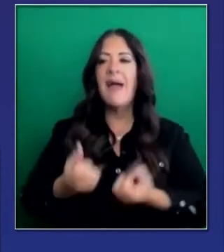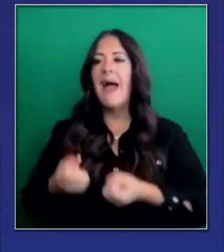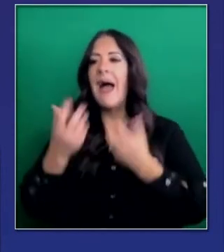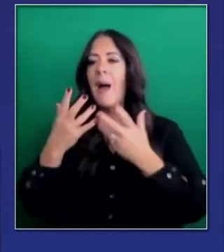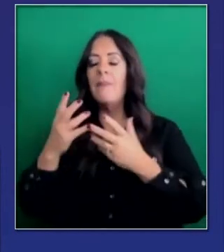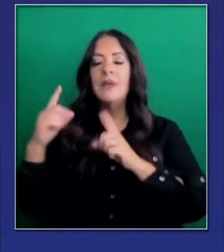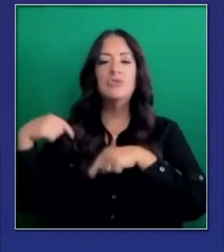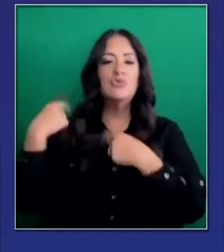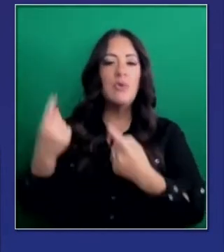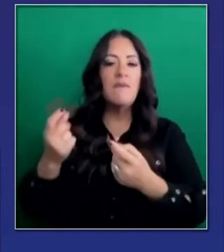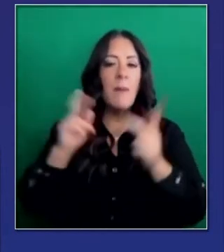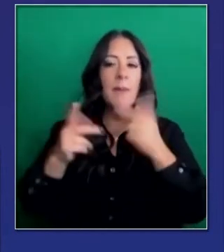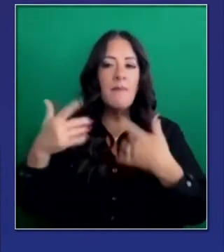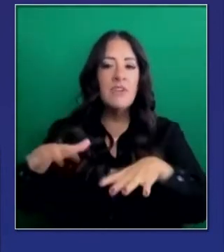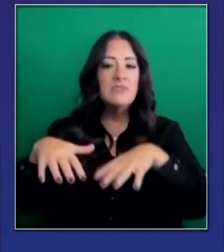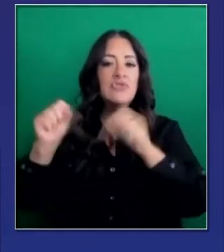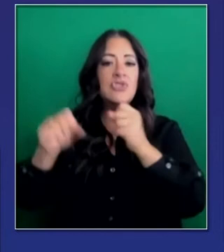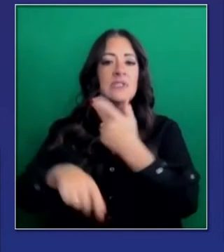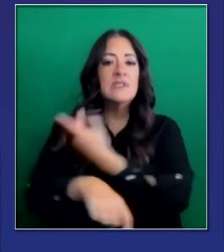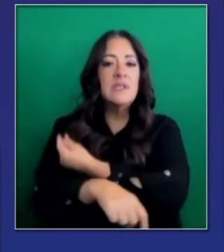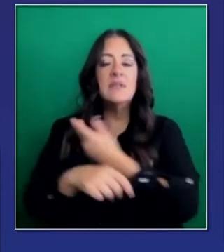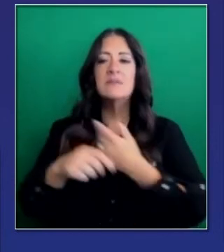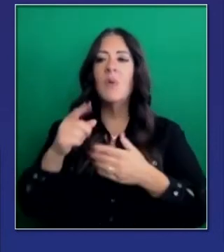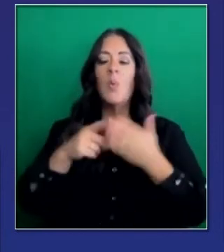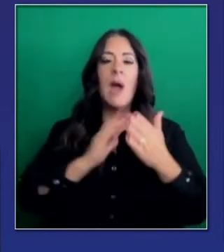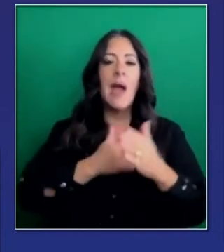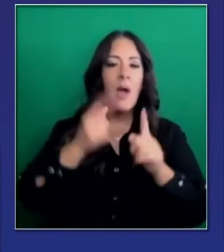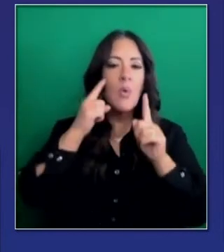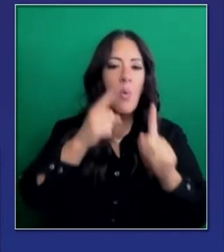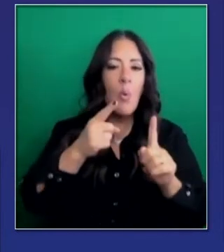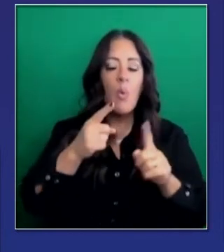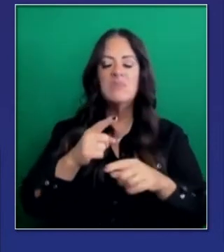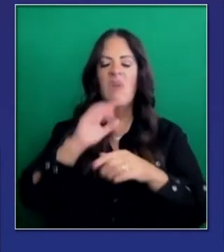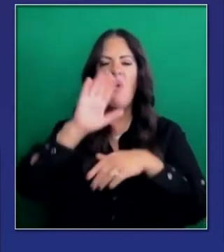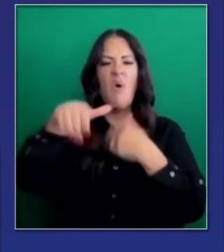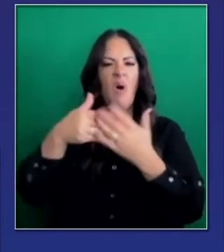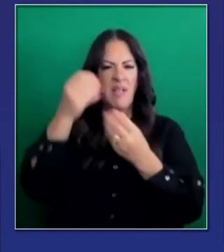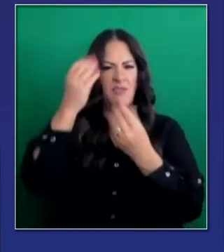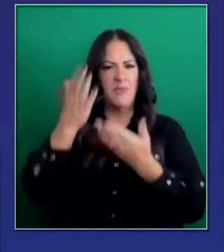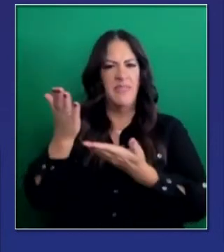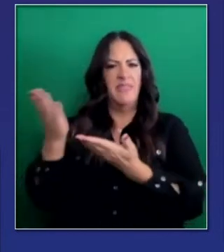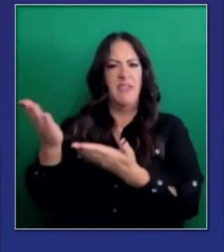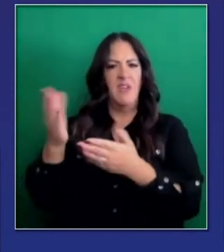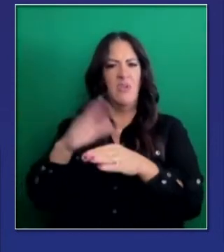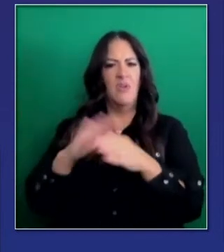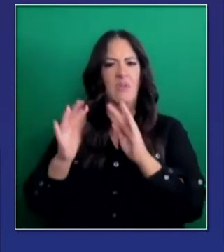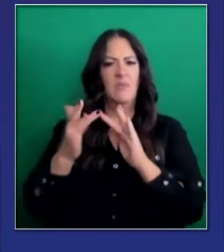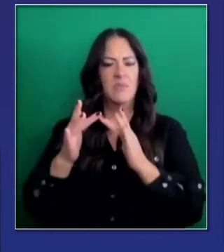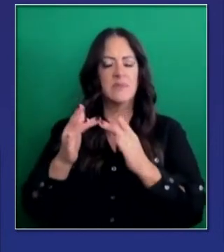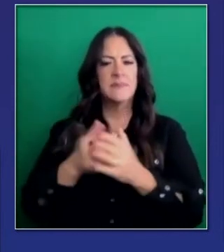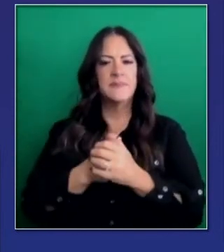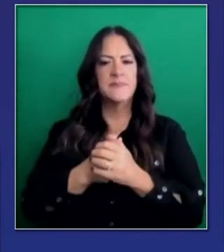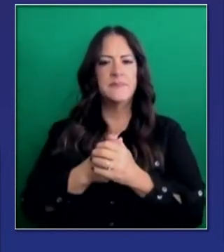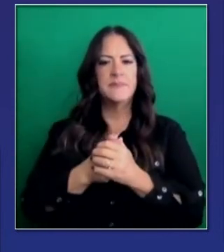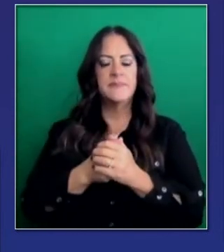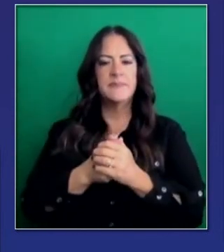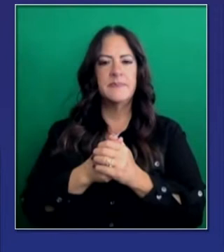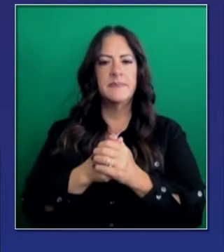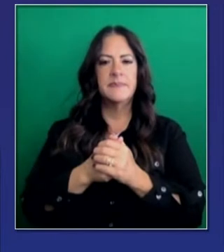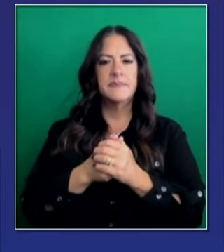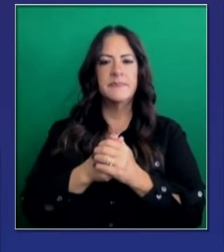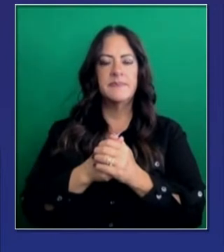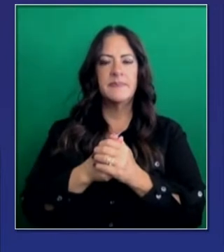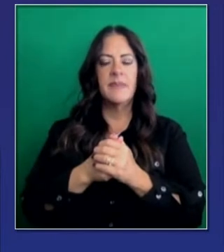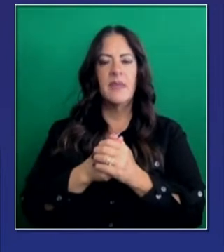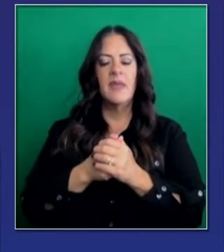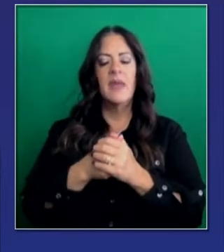administrado y cuál es el tiempo cuando hay que ir donde hay que ir cuantas dosis quedan etcétera dependiendo de dónde se encuentra usted